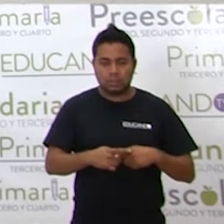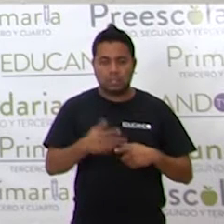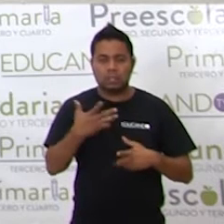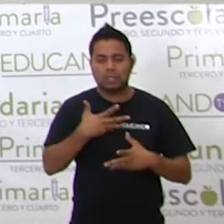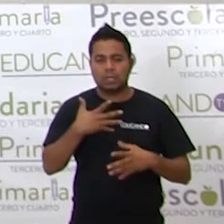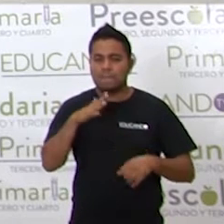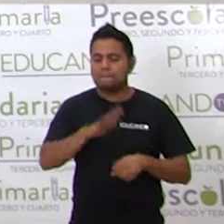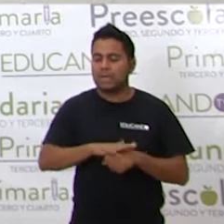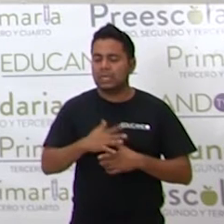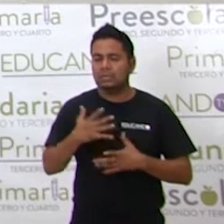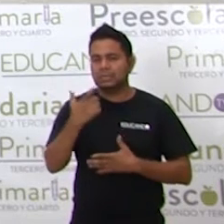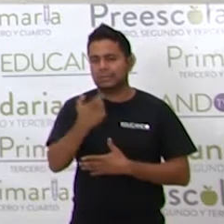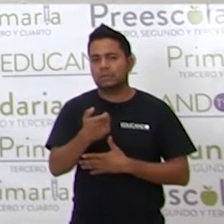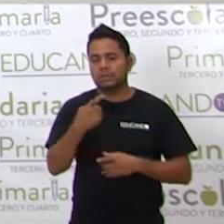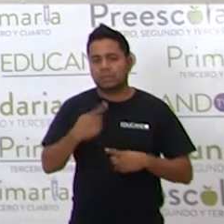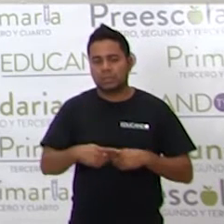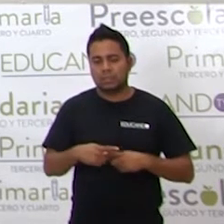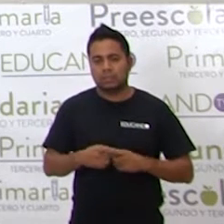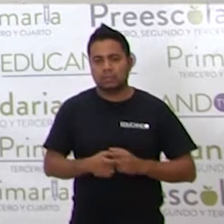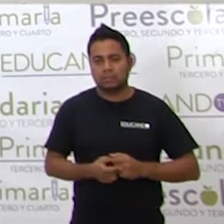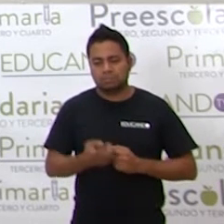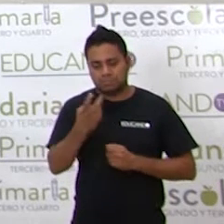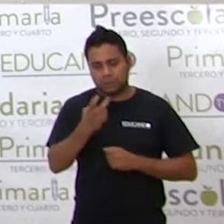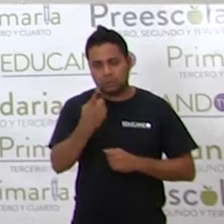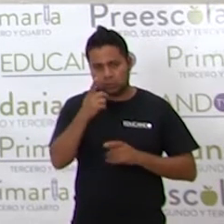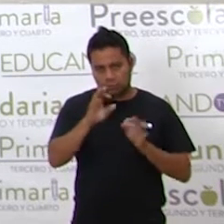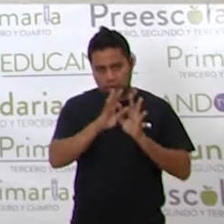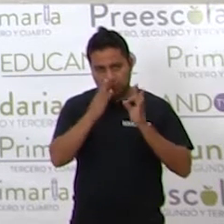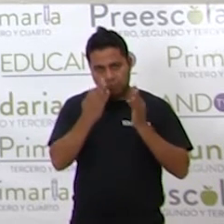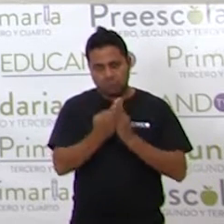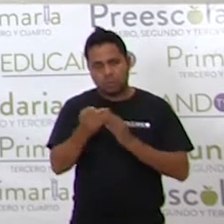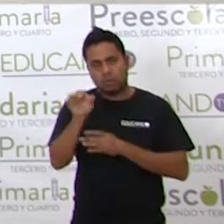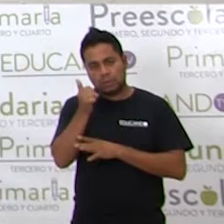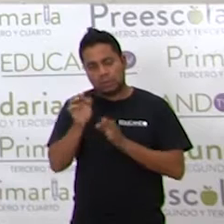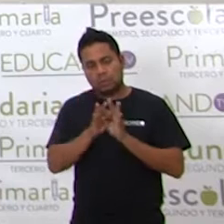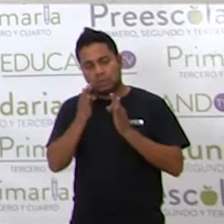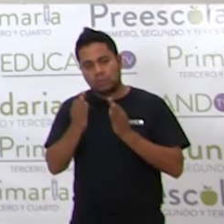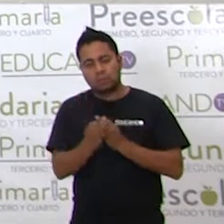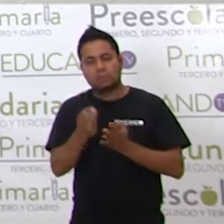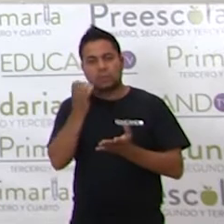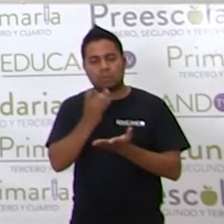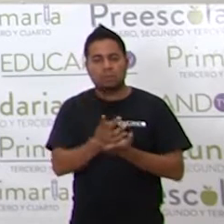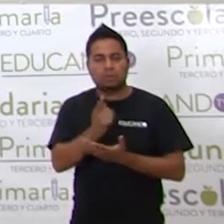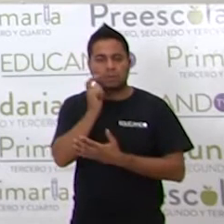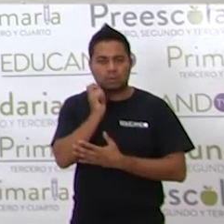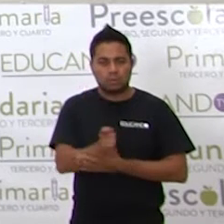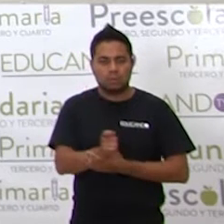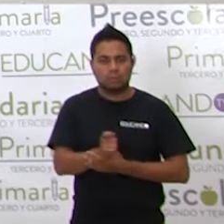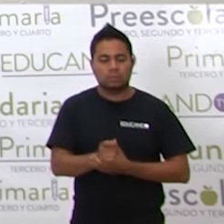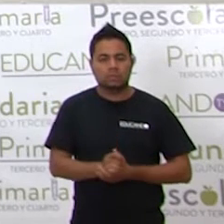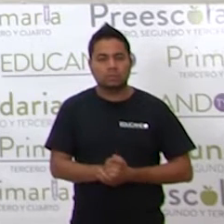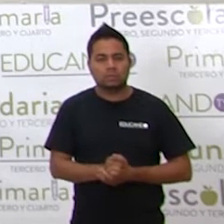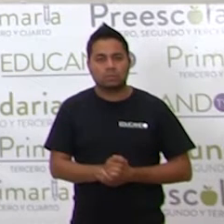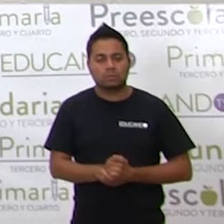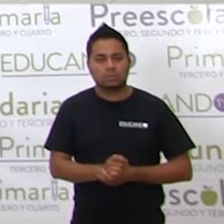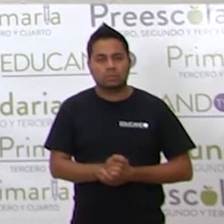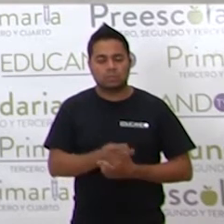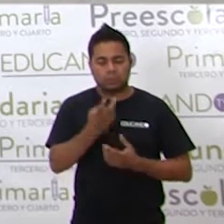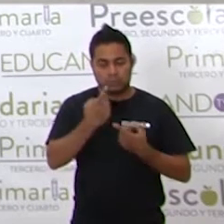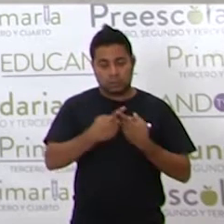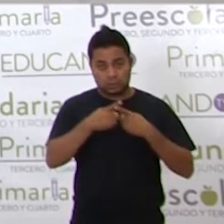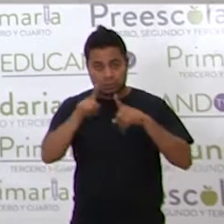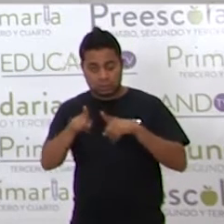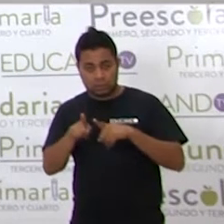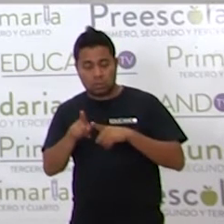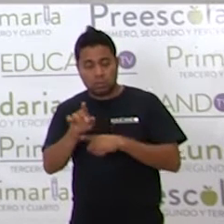más dinero? Bueno, esa es una manera. La otra solamente es ver qué es la diferencia. La otra es